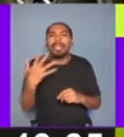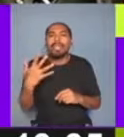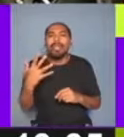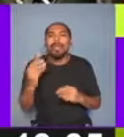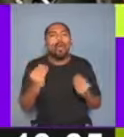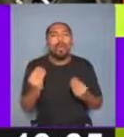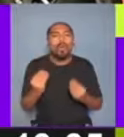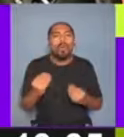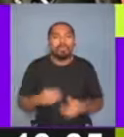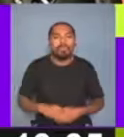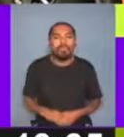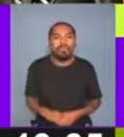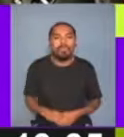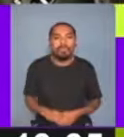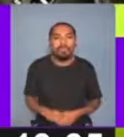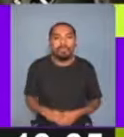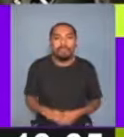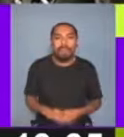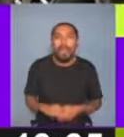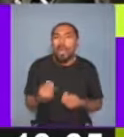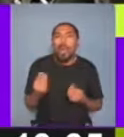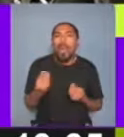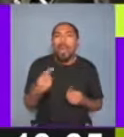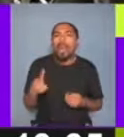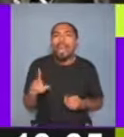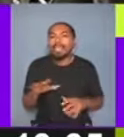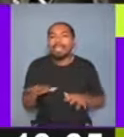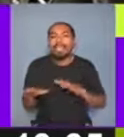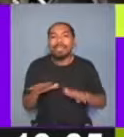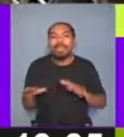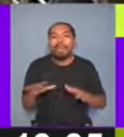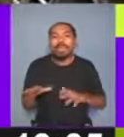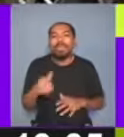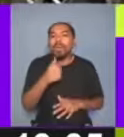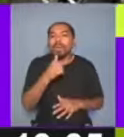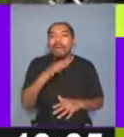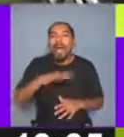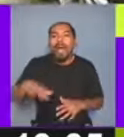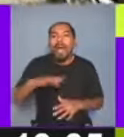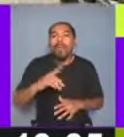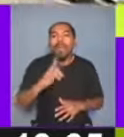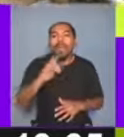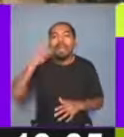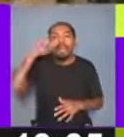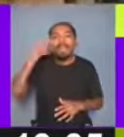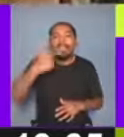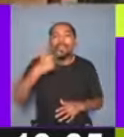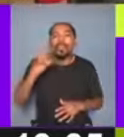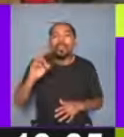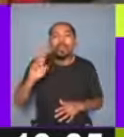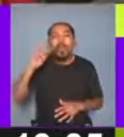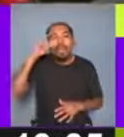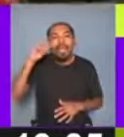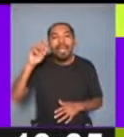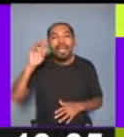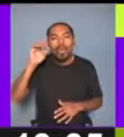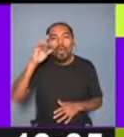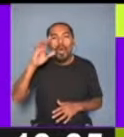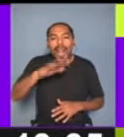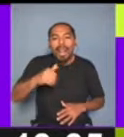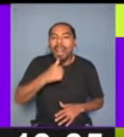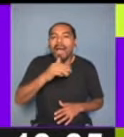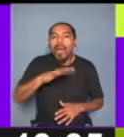35 Cómo está la situación de la ruta número 35 laguna de tesorero en la 35 estaba el